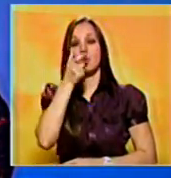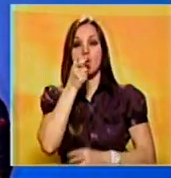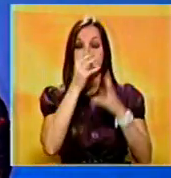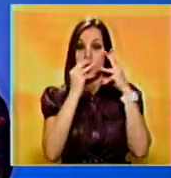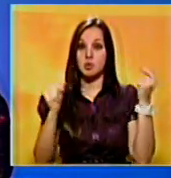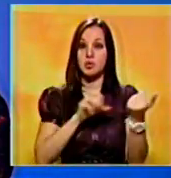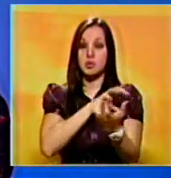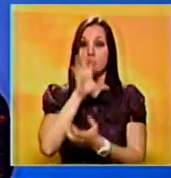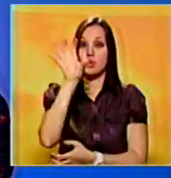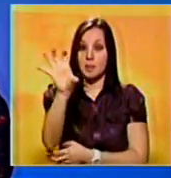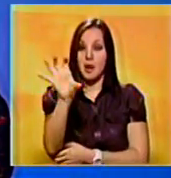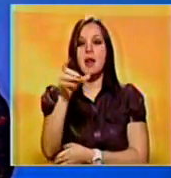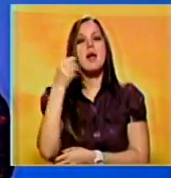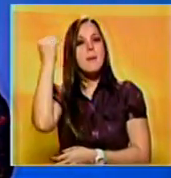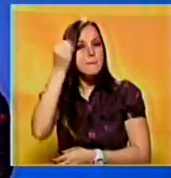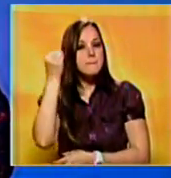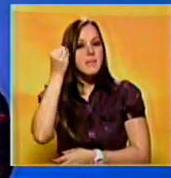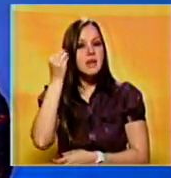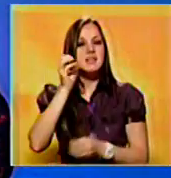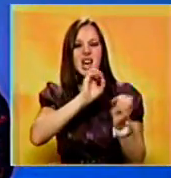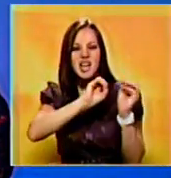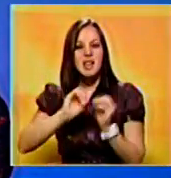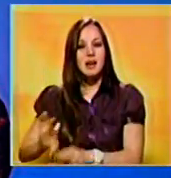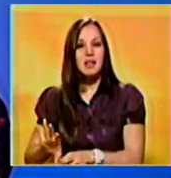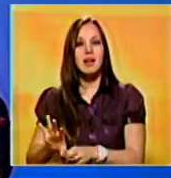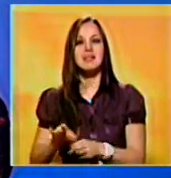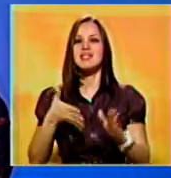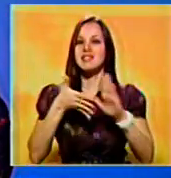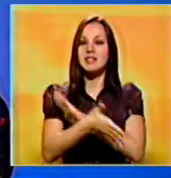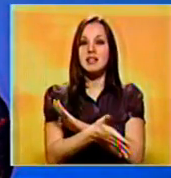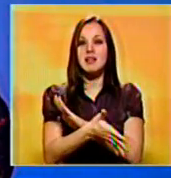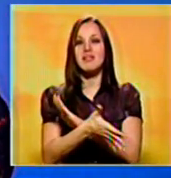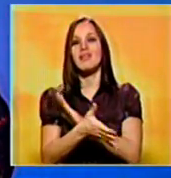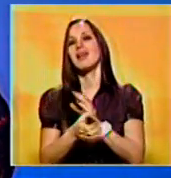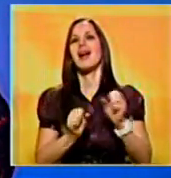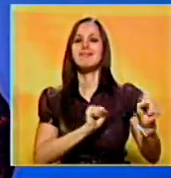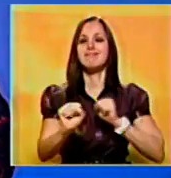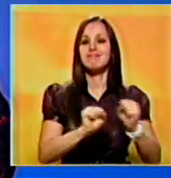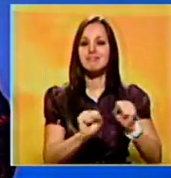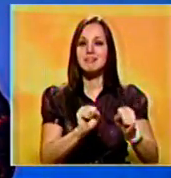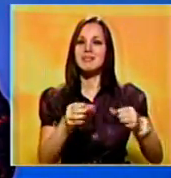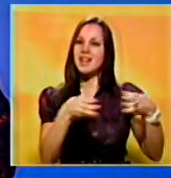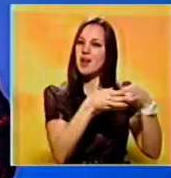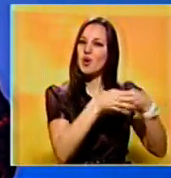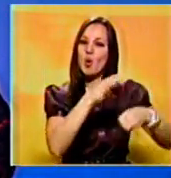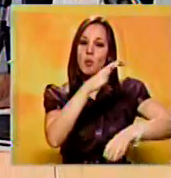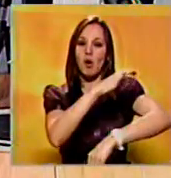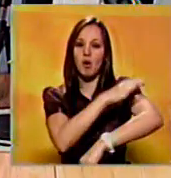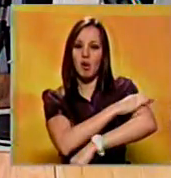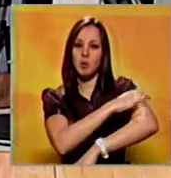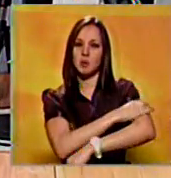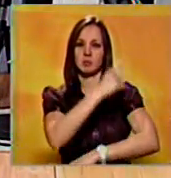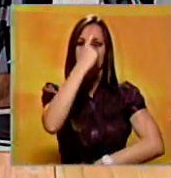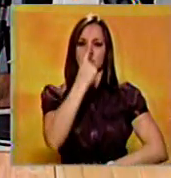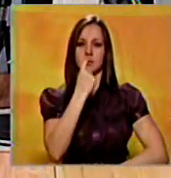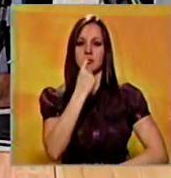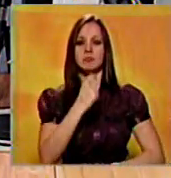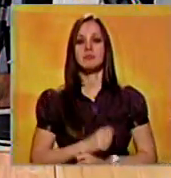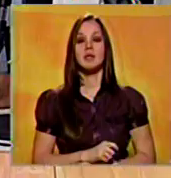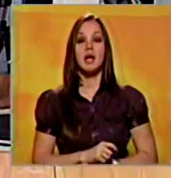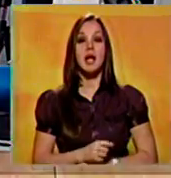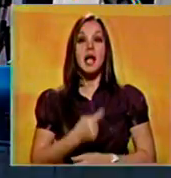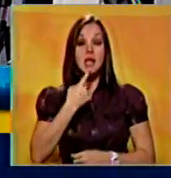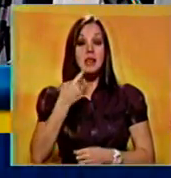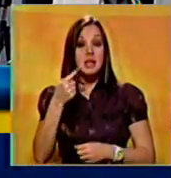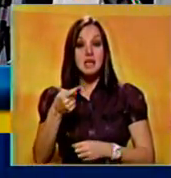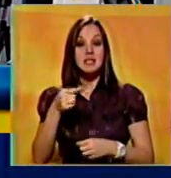país considera que retirarse daría el paso a nuevas acciones violentas por parte de la oposición radical mire dentro de